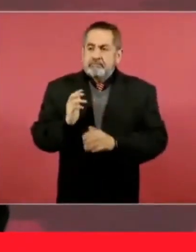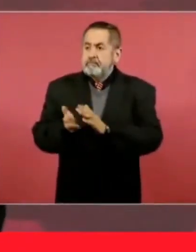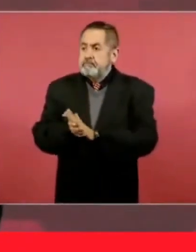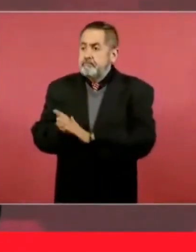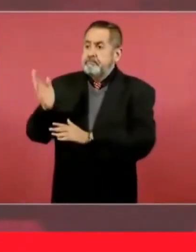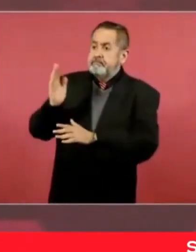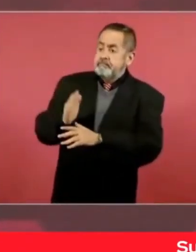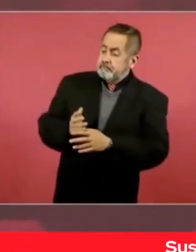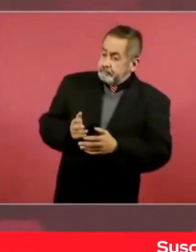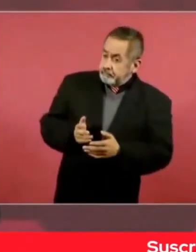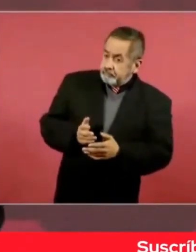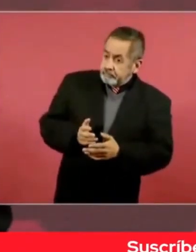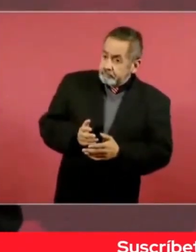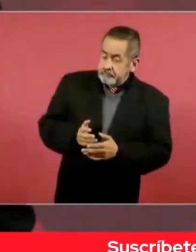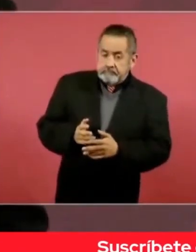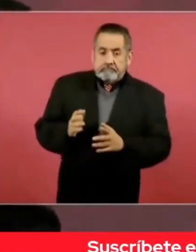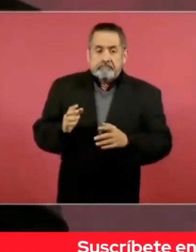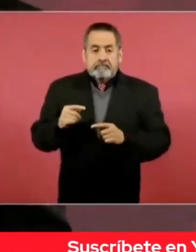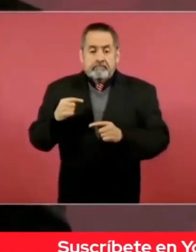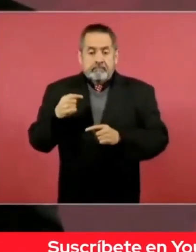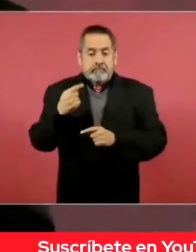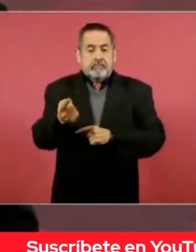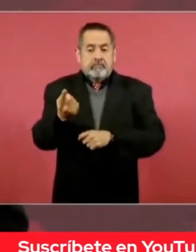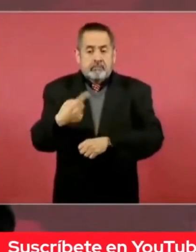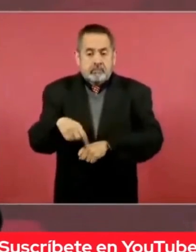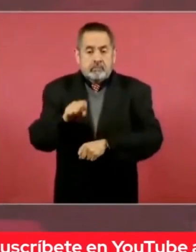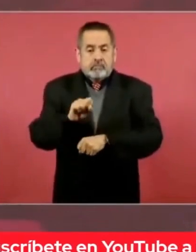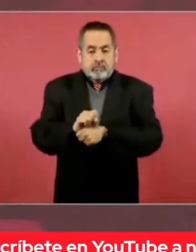fue pero a la